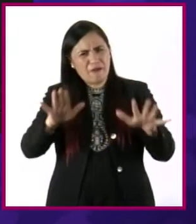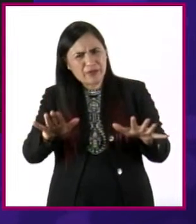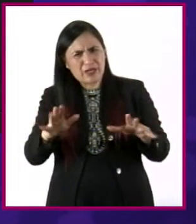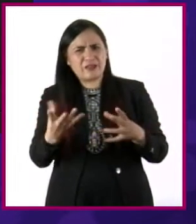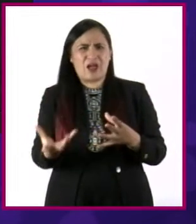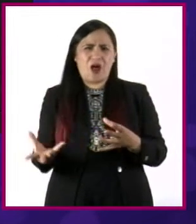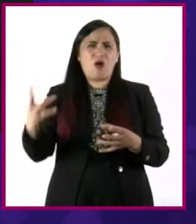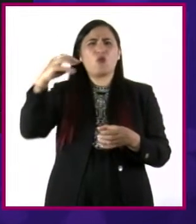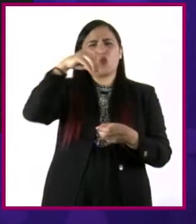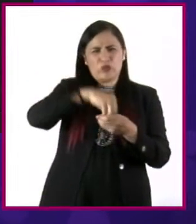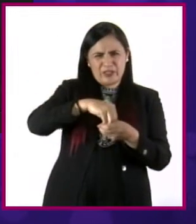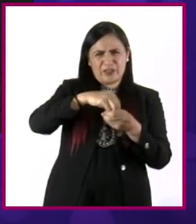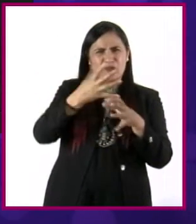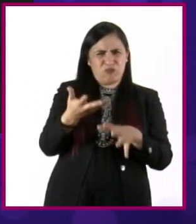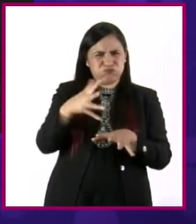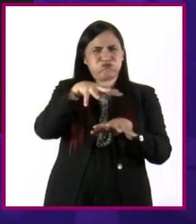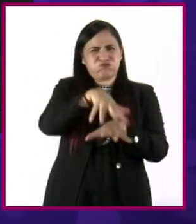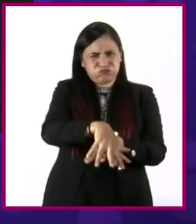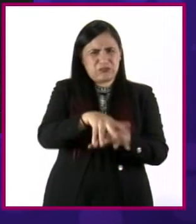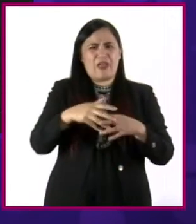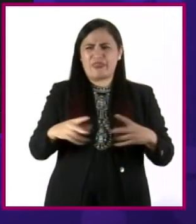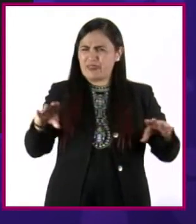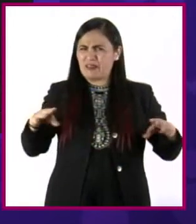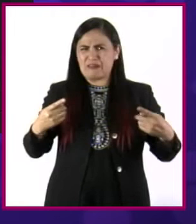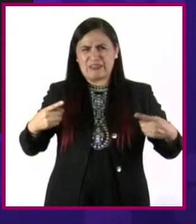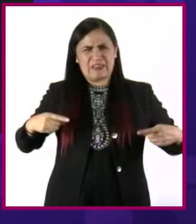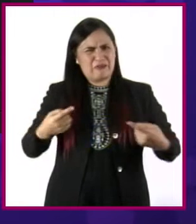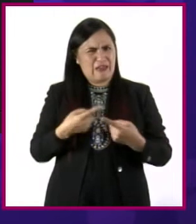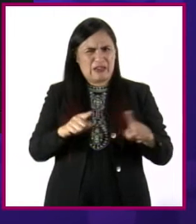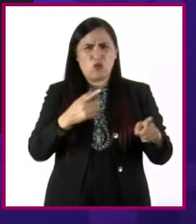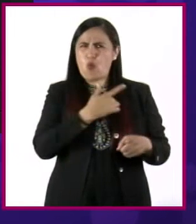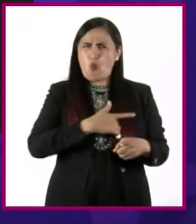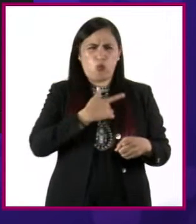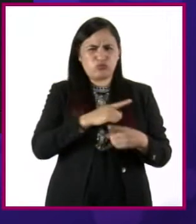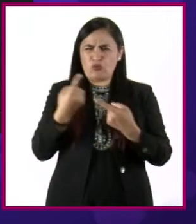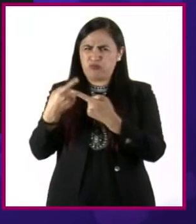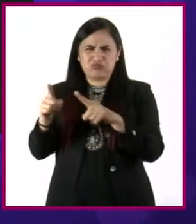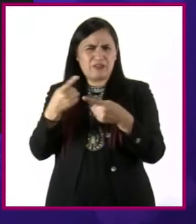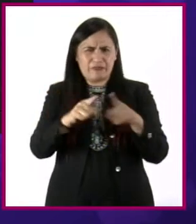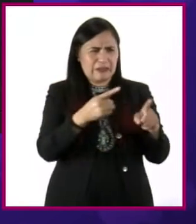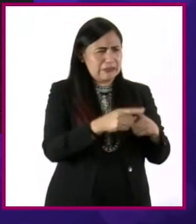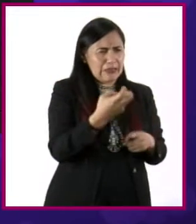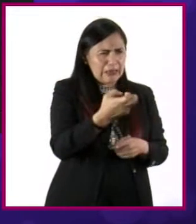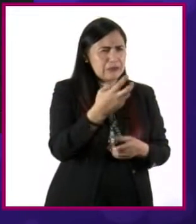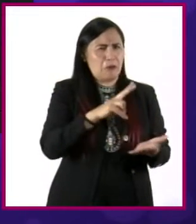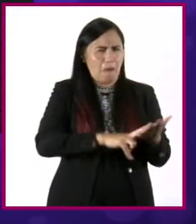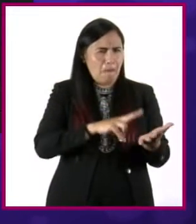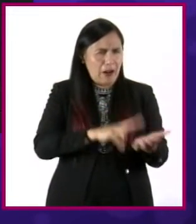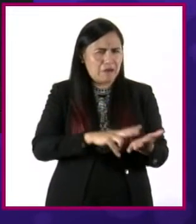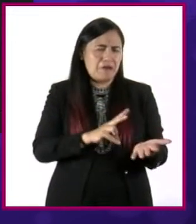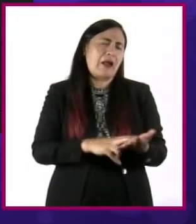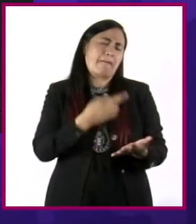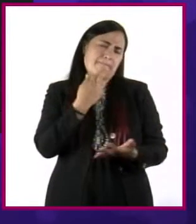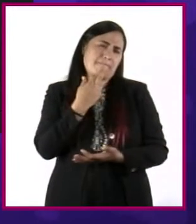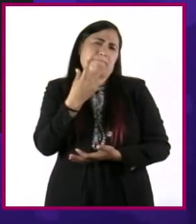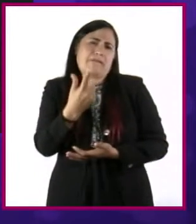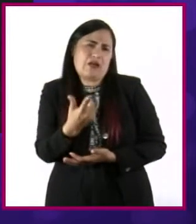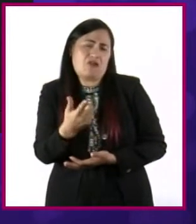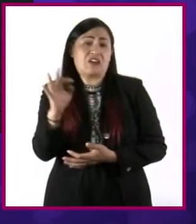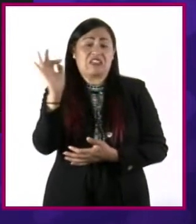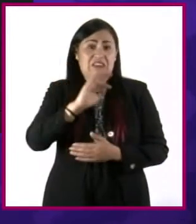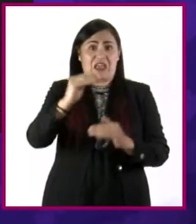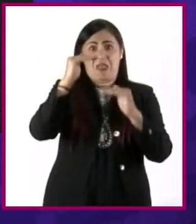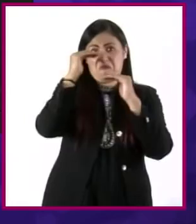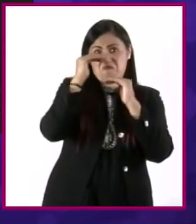que valoren la diversidad que forma parte de todas las personas, sería muchísimo más productivo que quedarnos en estos cánones